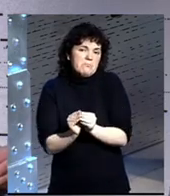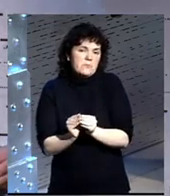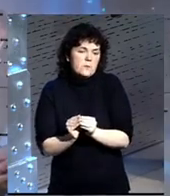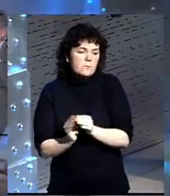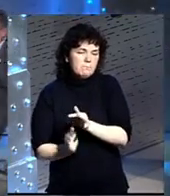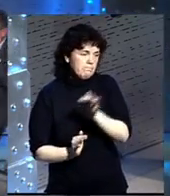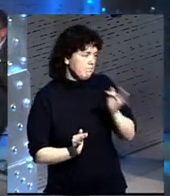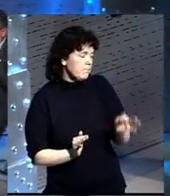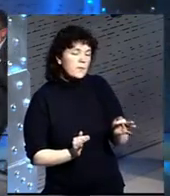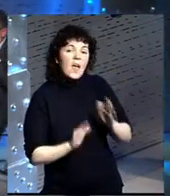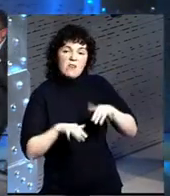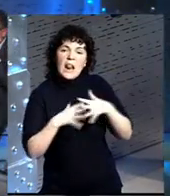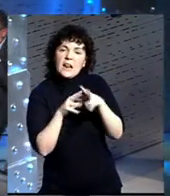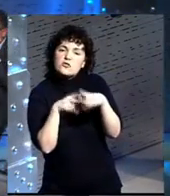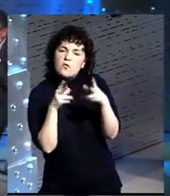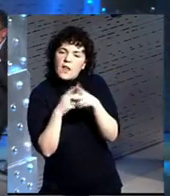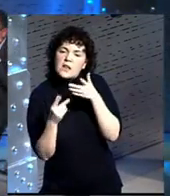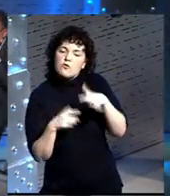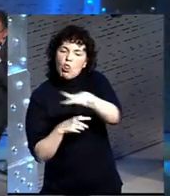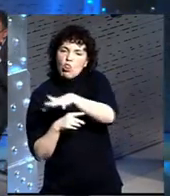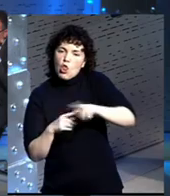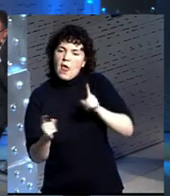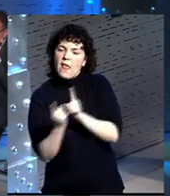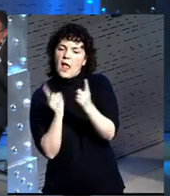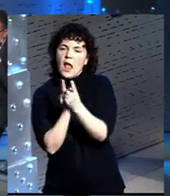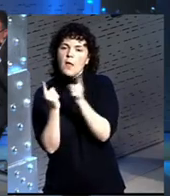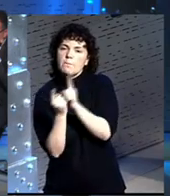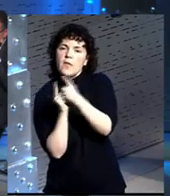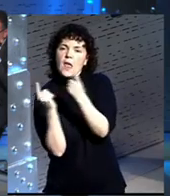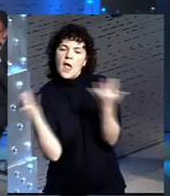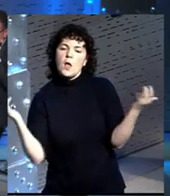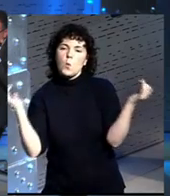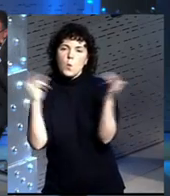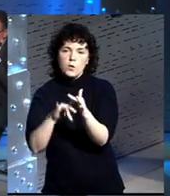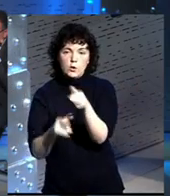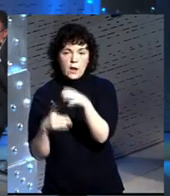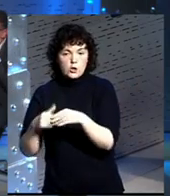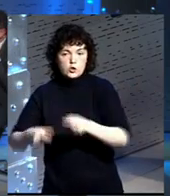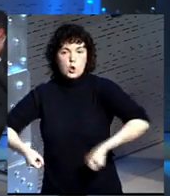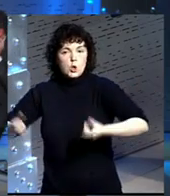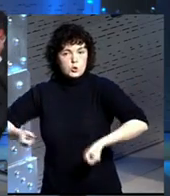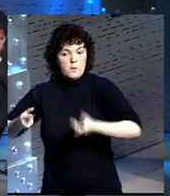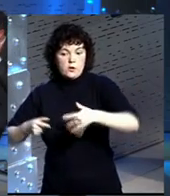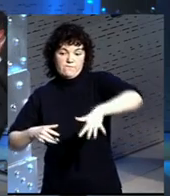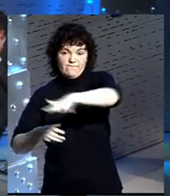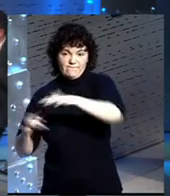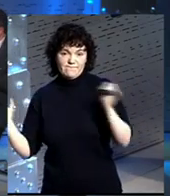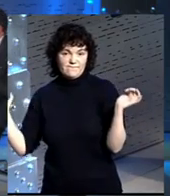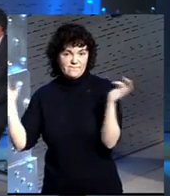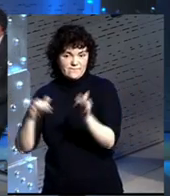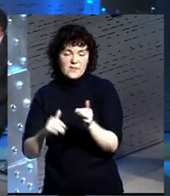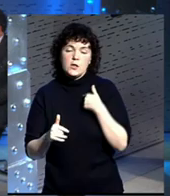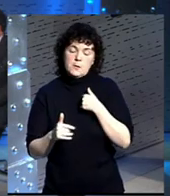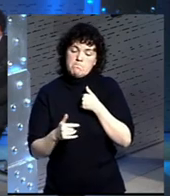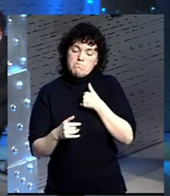final las redes sociales es el espacio de encuentro de los consumidores. Ellos están ahí. Entonces, en nuestro caso nos pasan 2